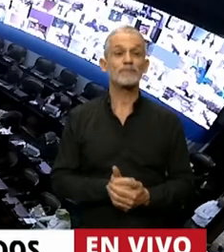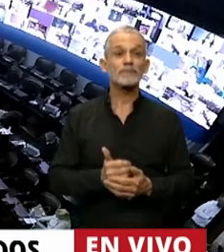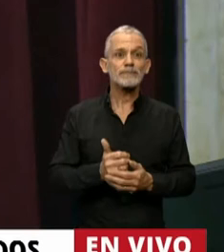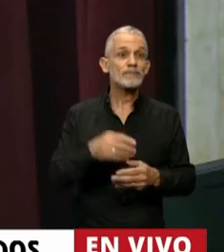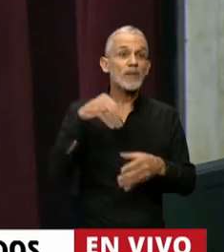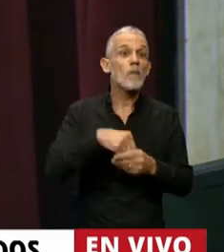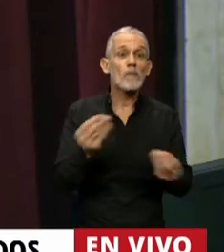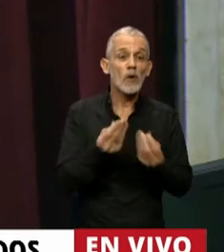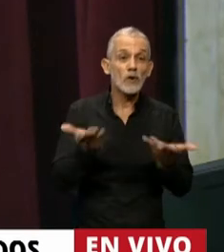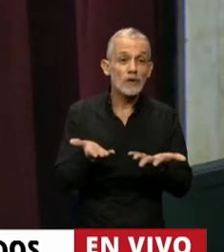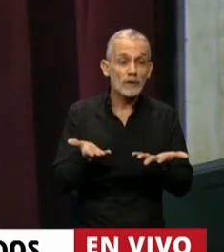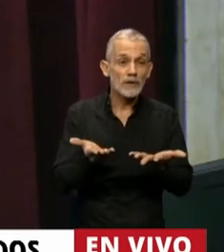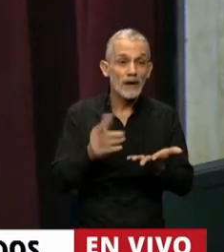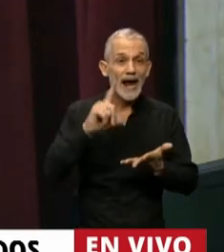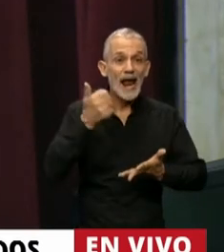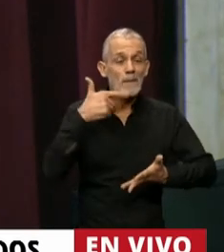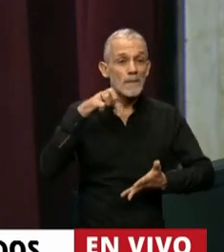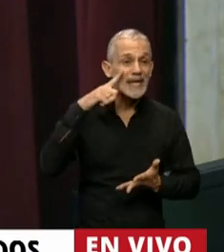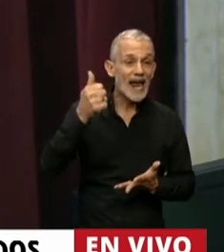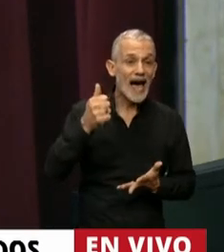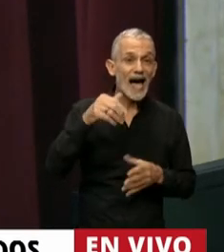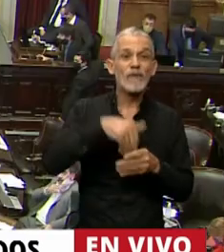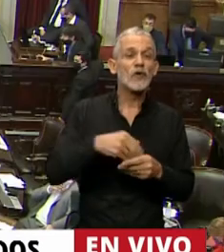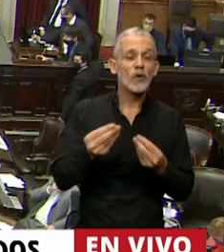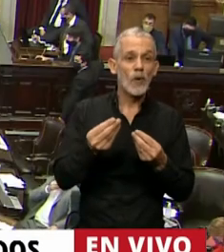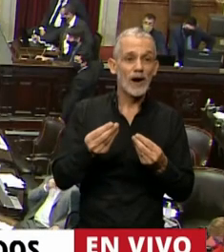El sentido de su voto, diputado Laspina.